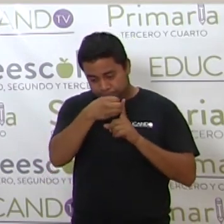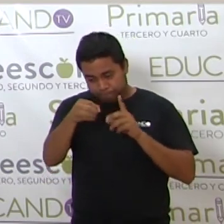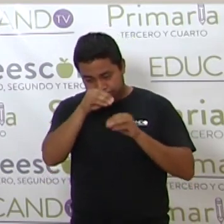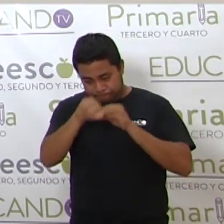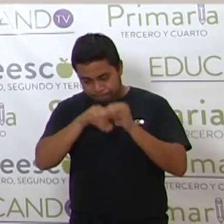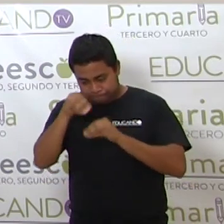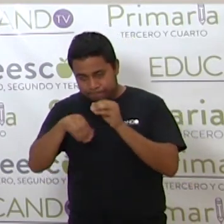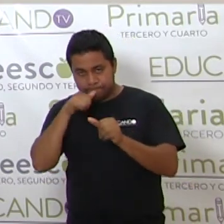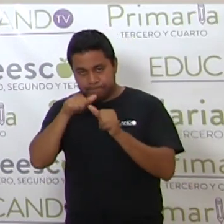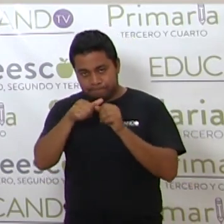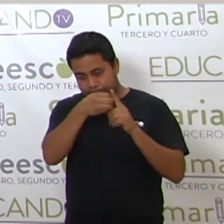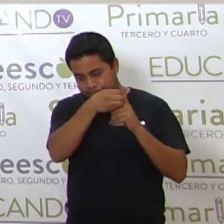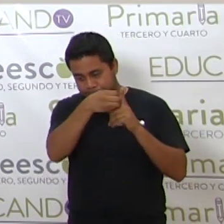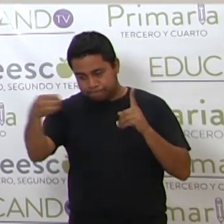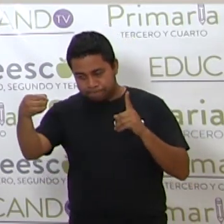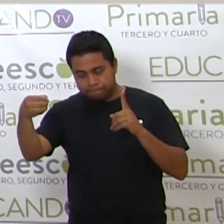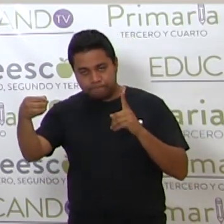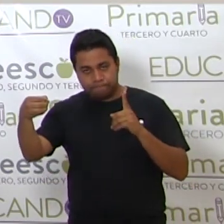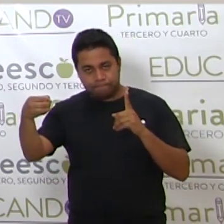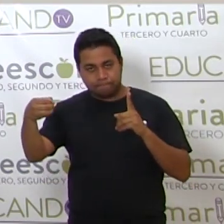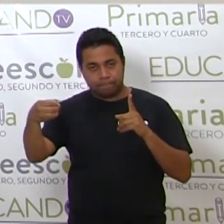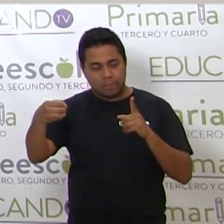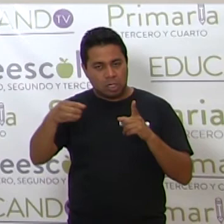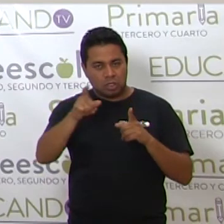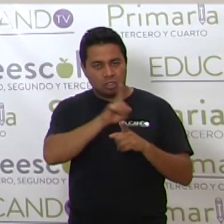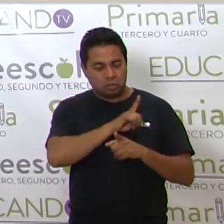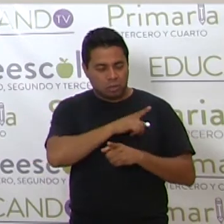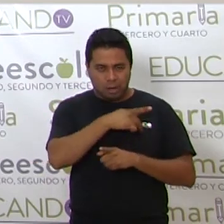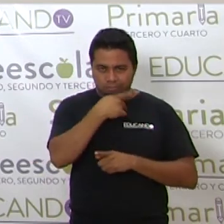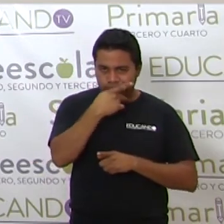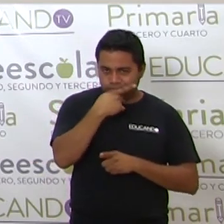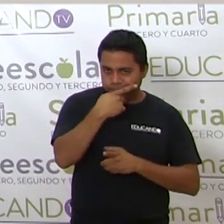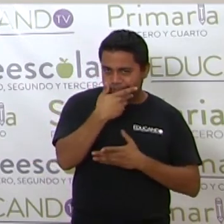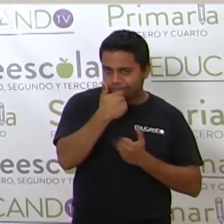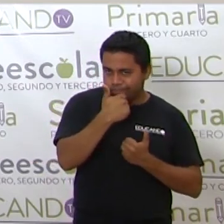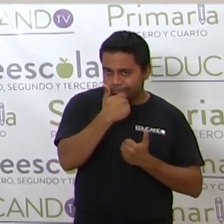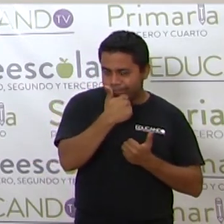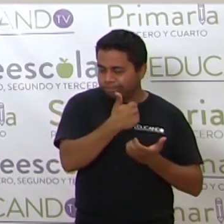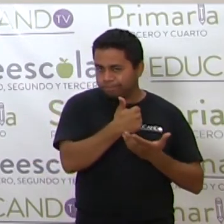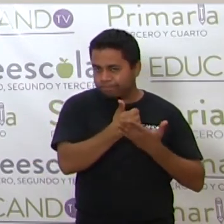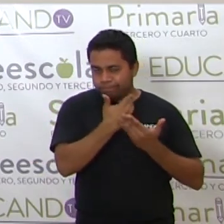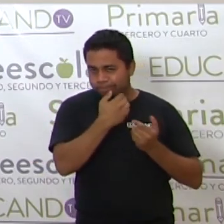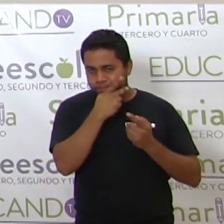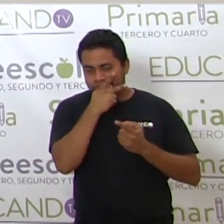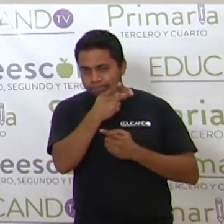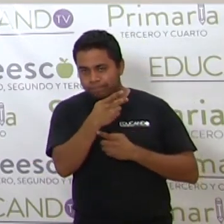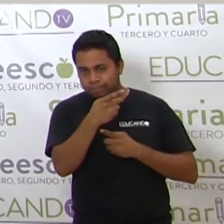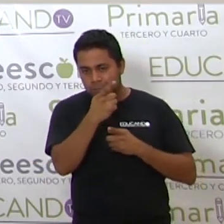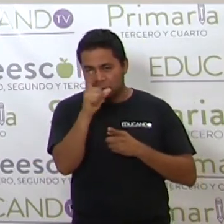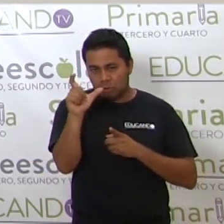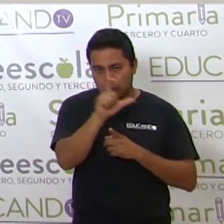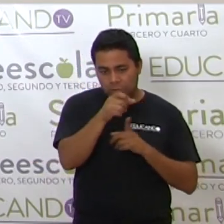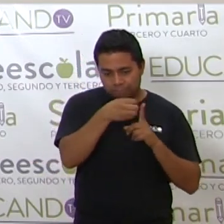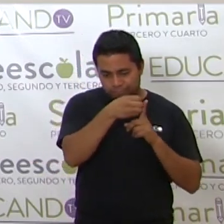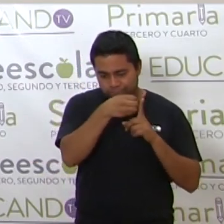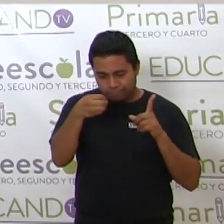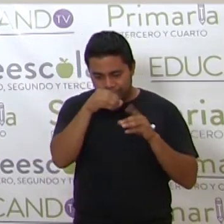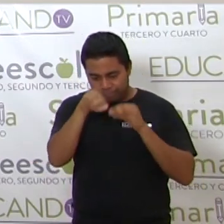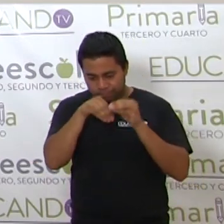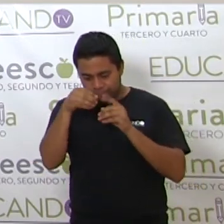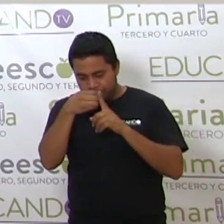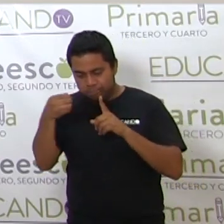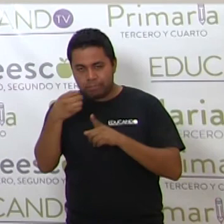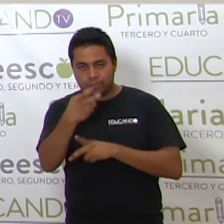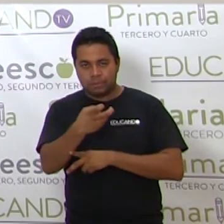letras que solitas pues no tienen un sonido no nos hacen una palabra al juntarlas se